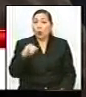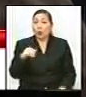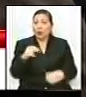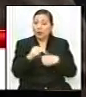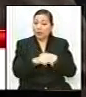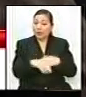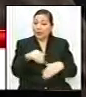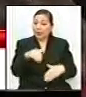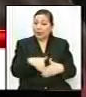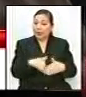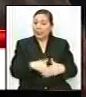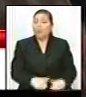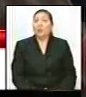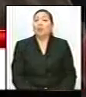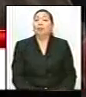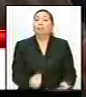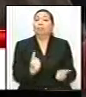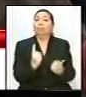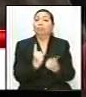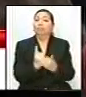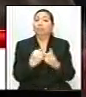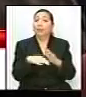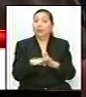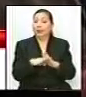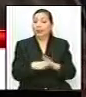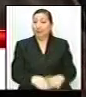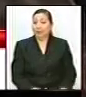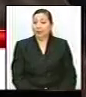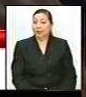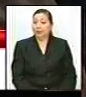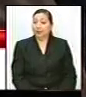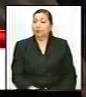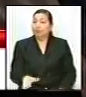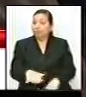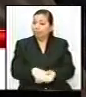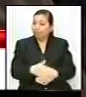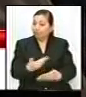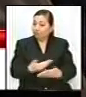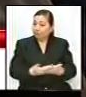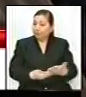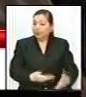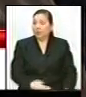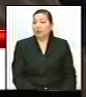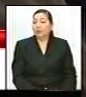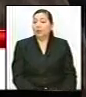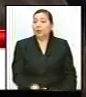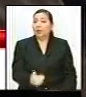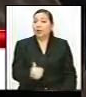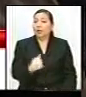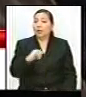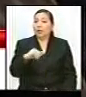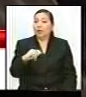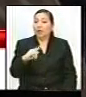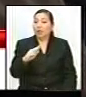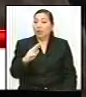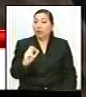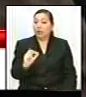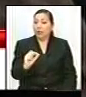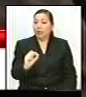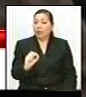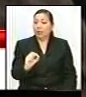Nacional de Elecciones se encuentra dentro de su planilla el señor Jorge Antonio Jauregui